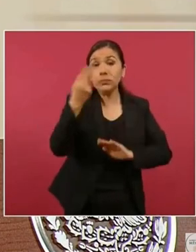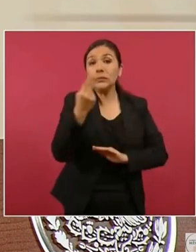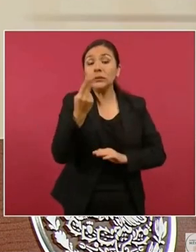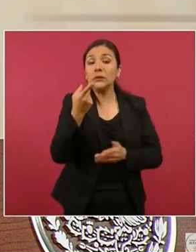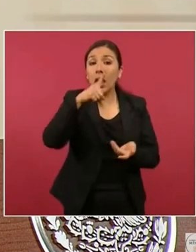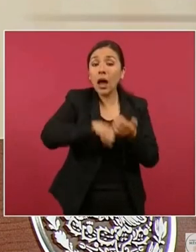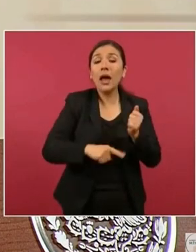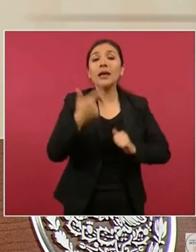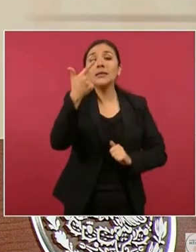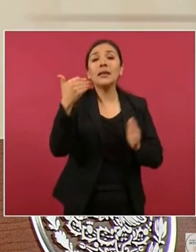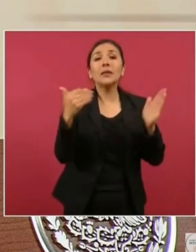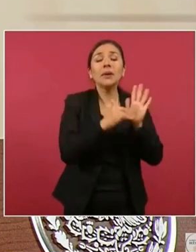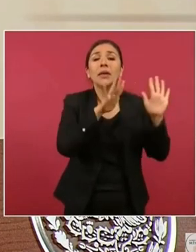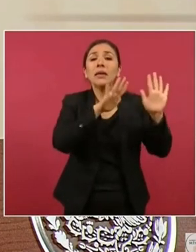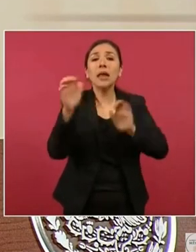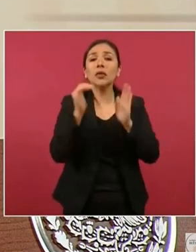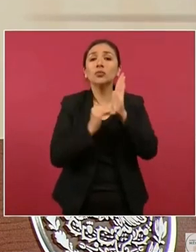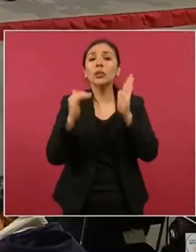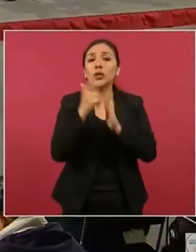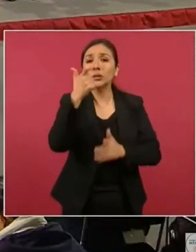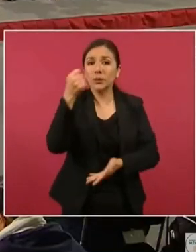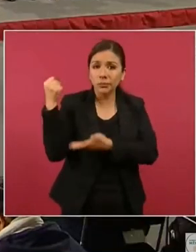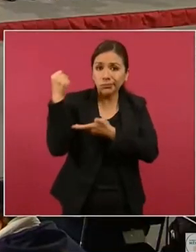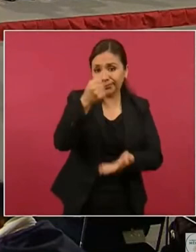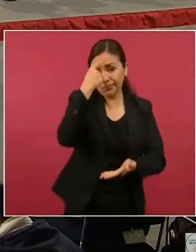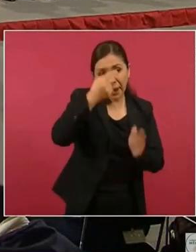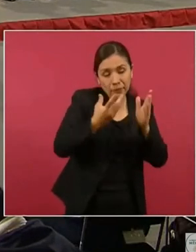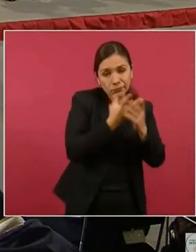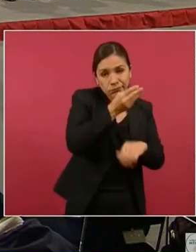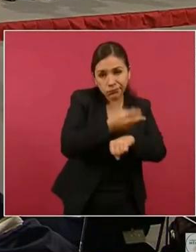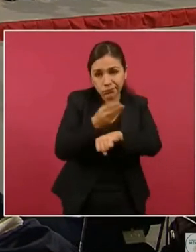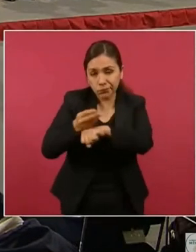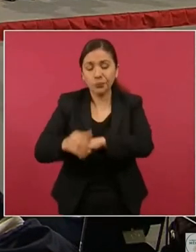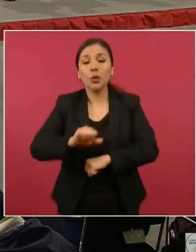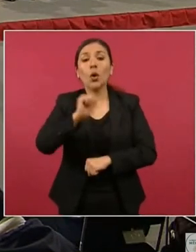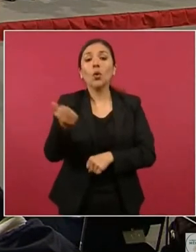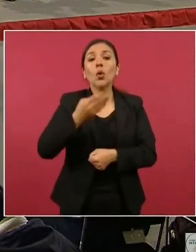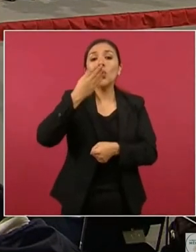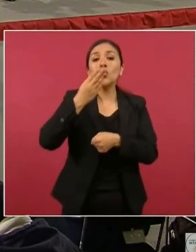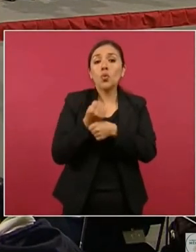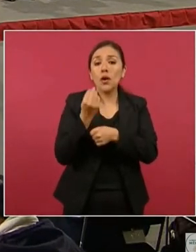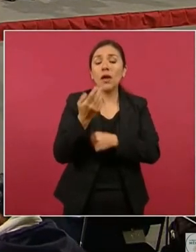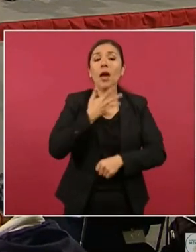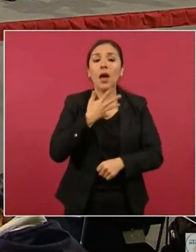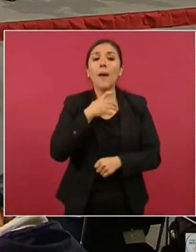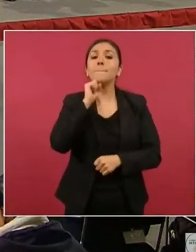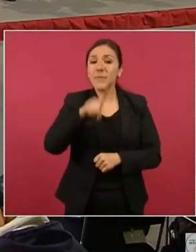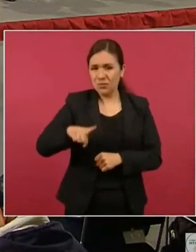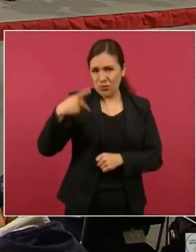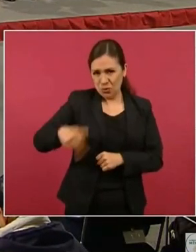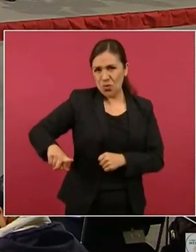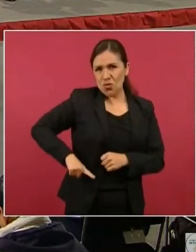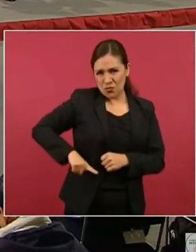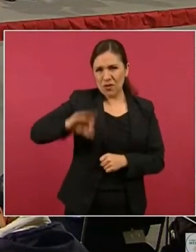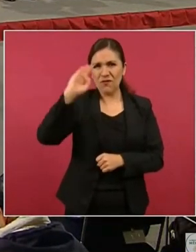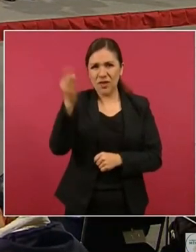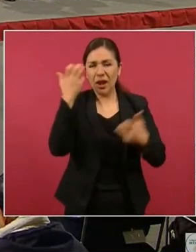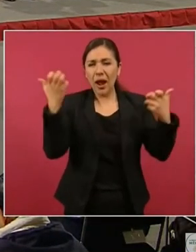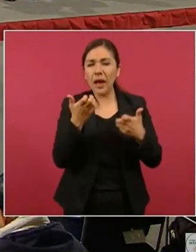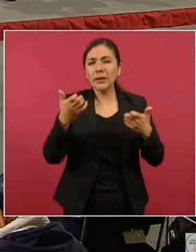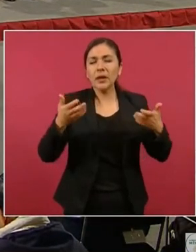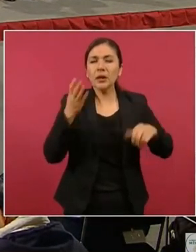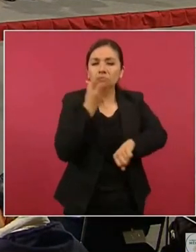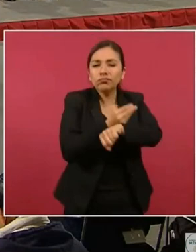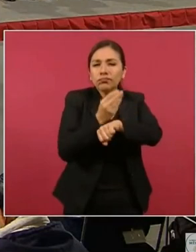7.500 millones de pesos. En el número 9 se observa el proyecto a cargo también de Gobierno Federal. Se trata de la ampliación